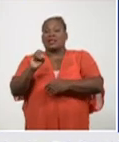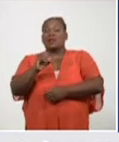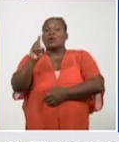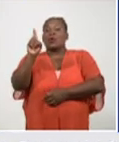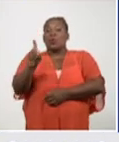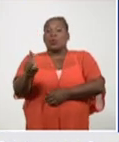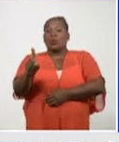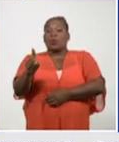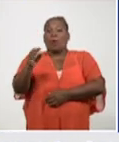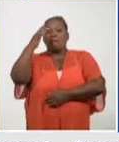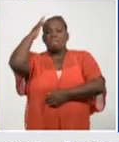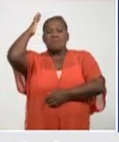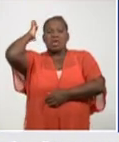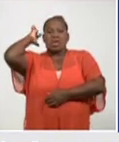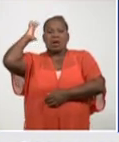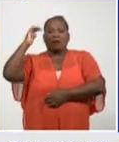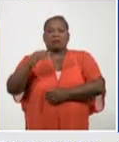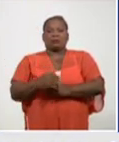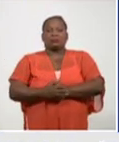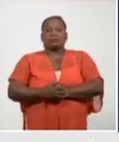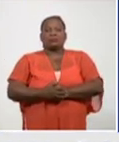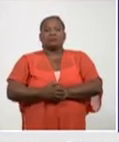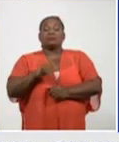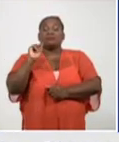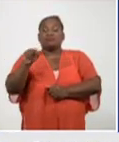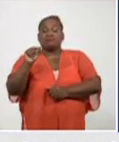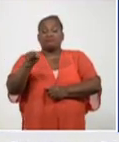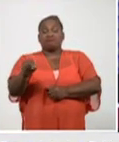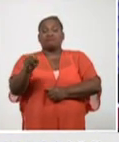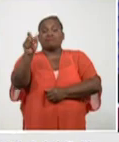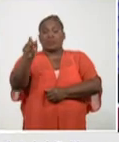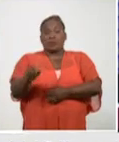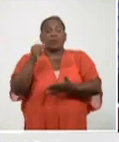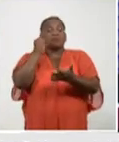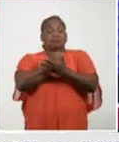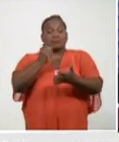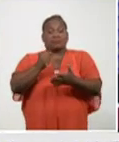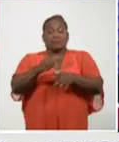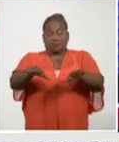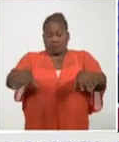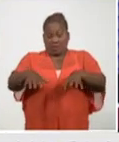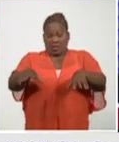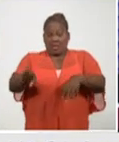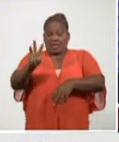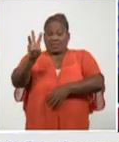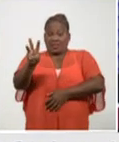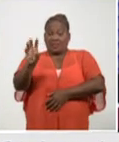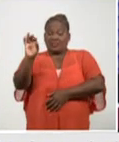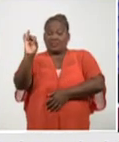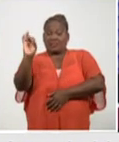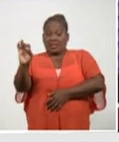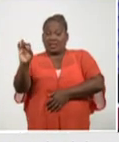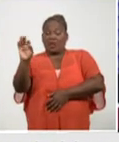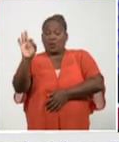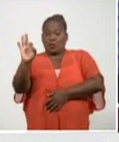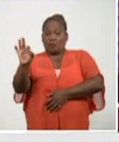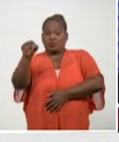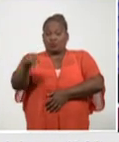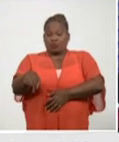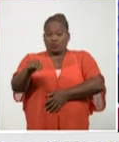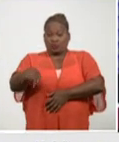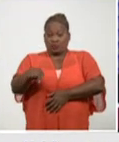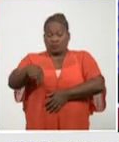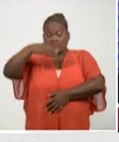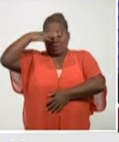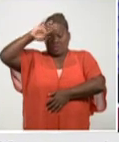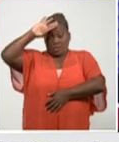de Mella. Son los casos confirmados autóctonos, los 378, que se diagnosticaron en el